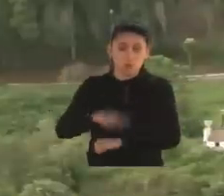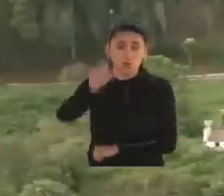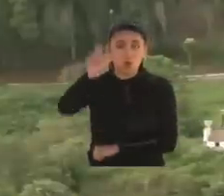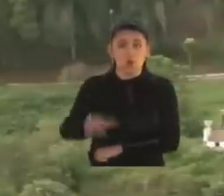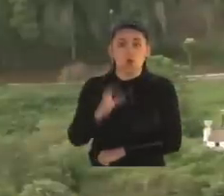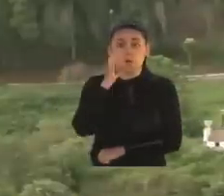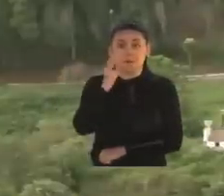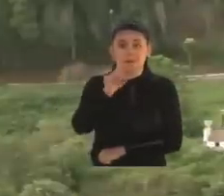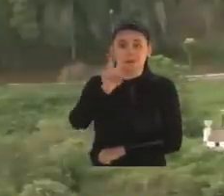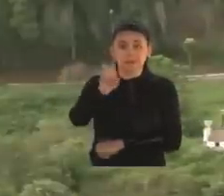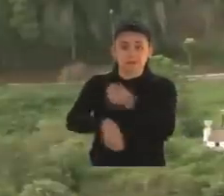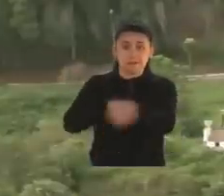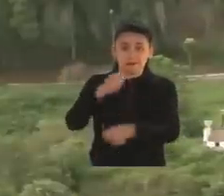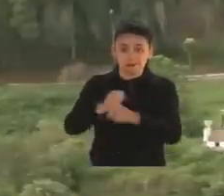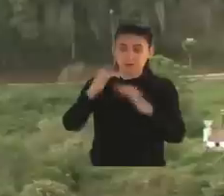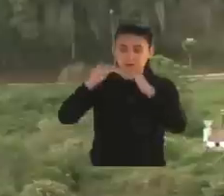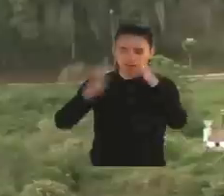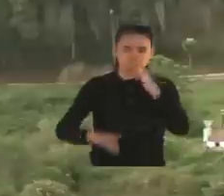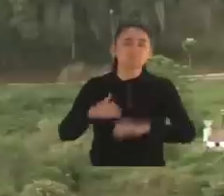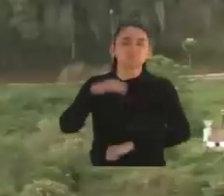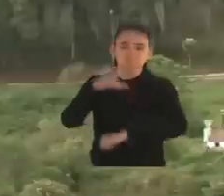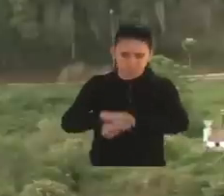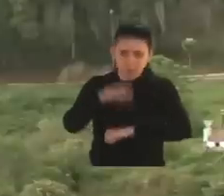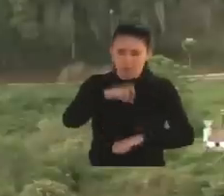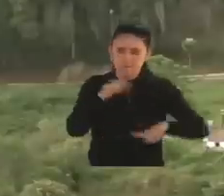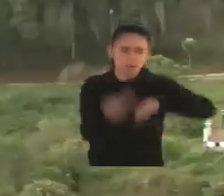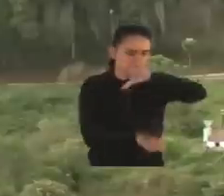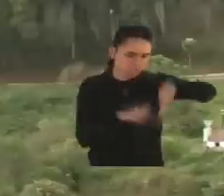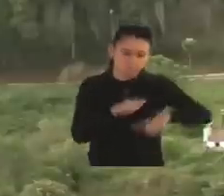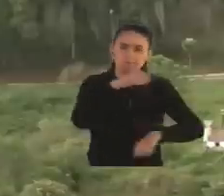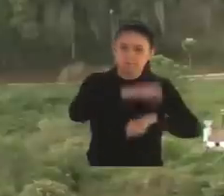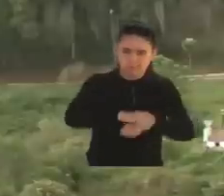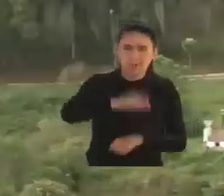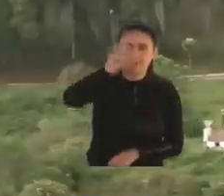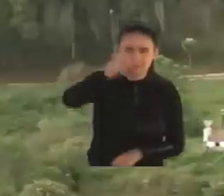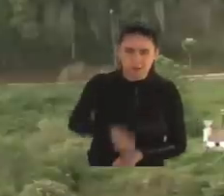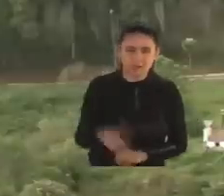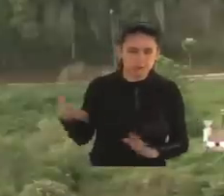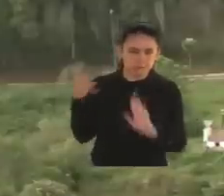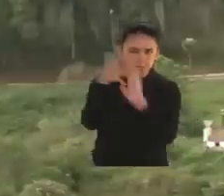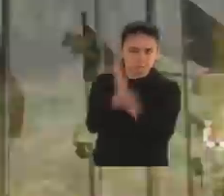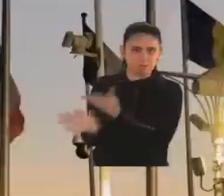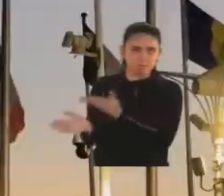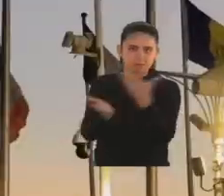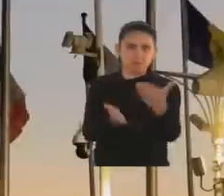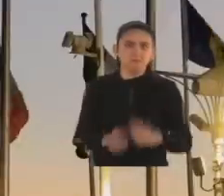fue aprehendido y también se adelanta el debido proceso. Ustedes tienen más información.